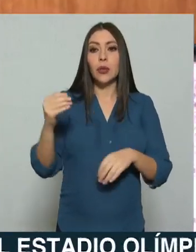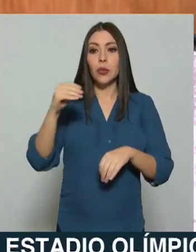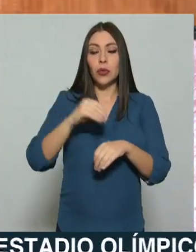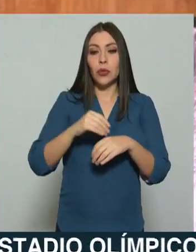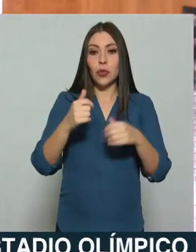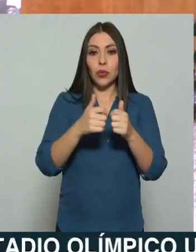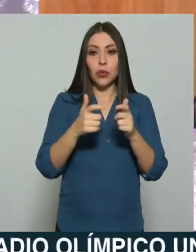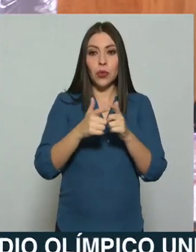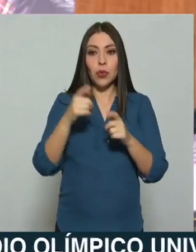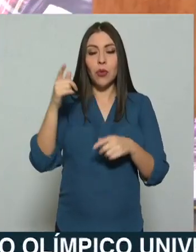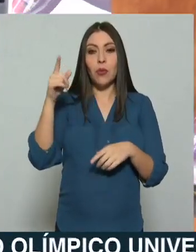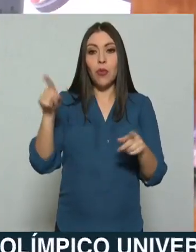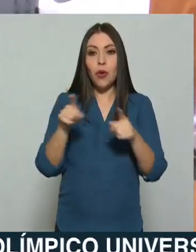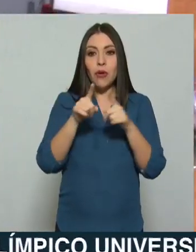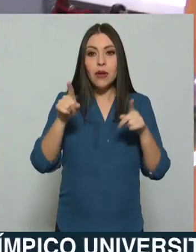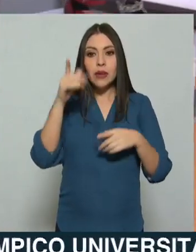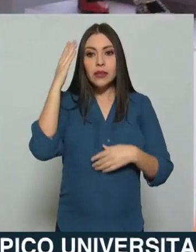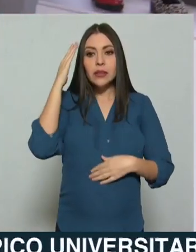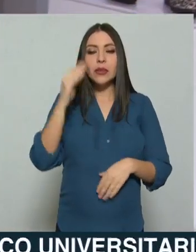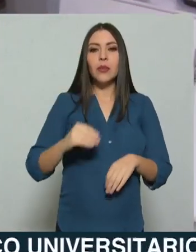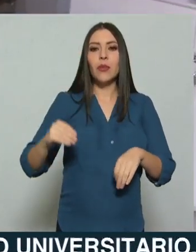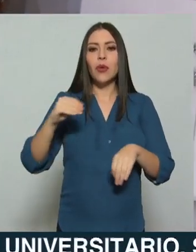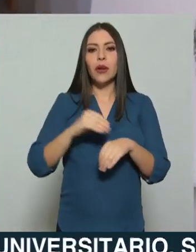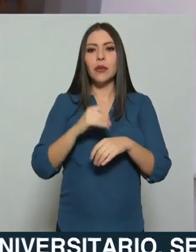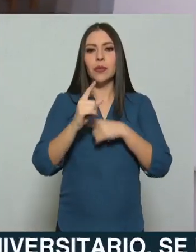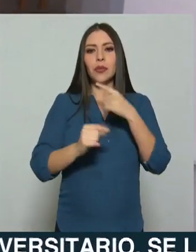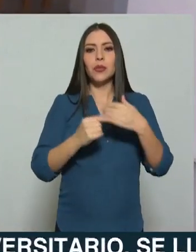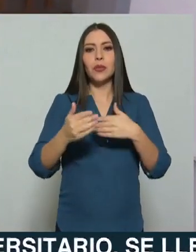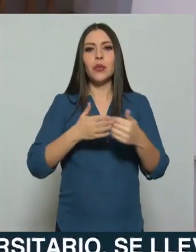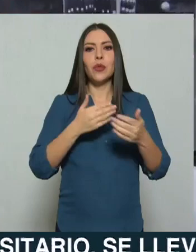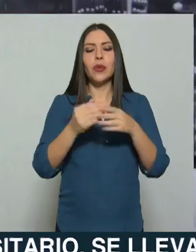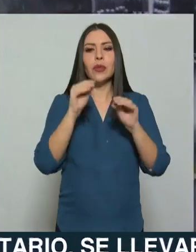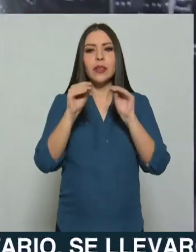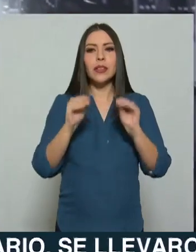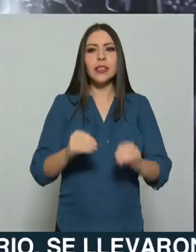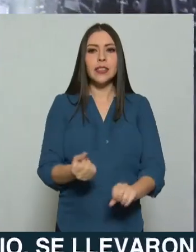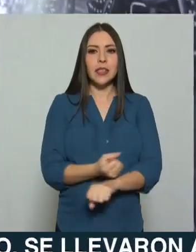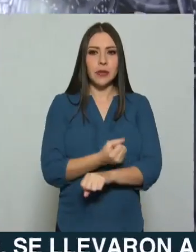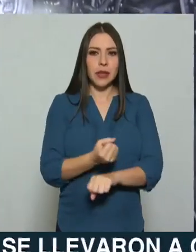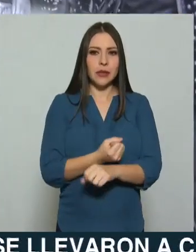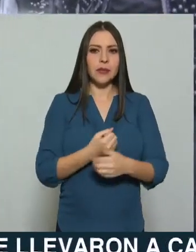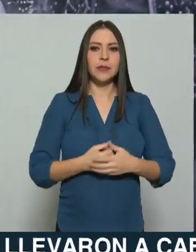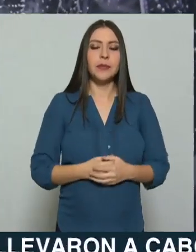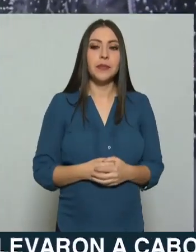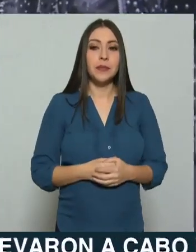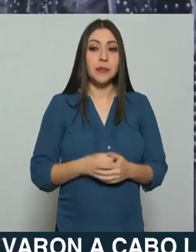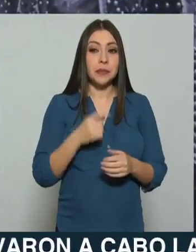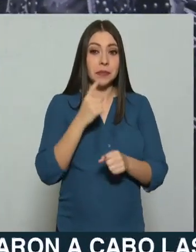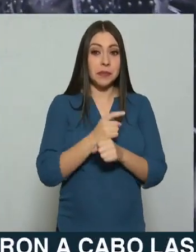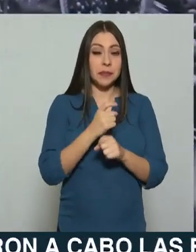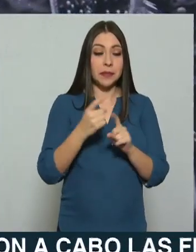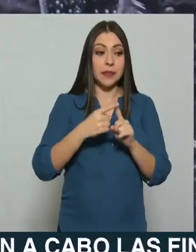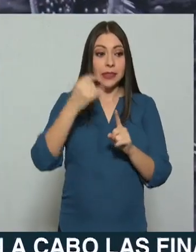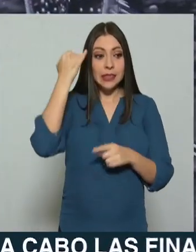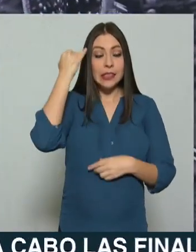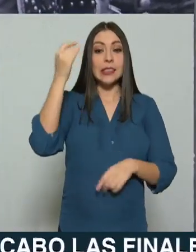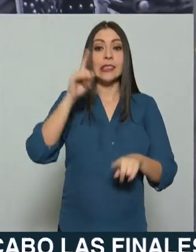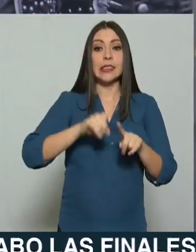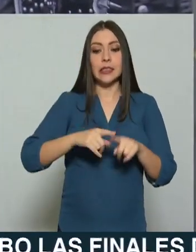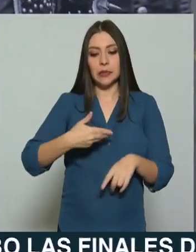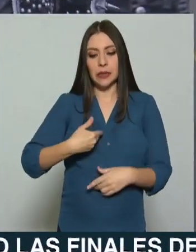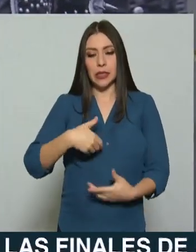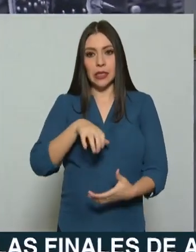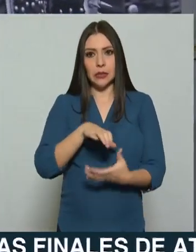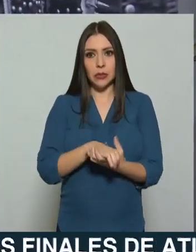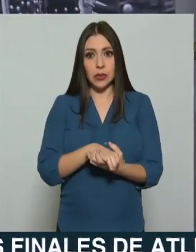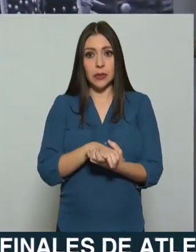que los incentivó a incursionar en el calzado. Básicamente la idea fue de mi esposa. Ella fue la que dijo, me dice,